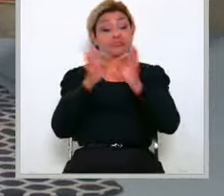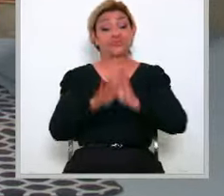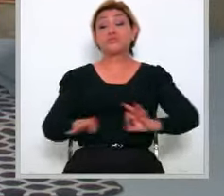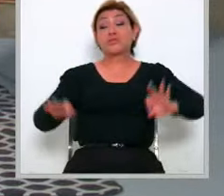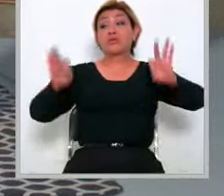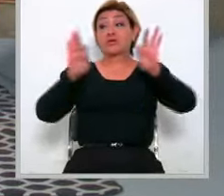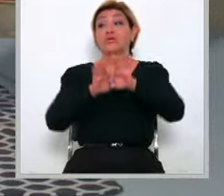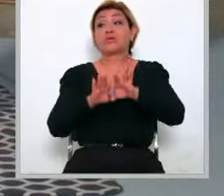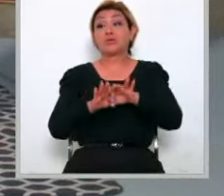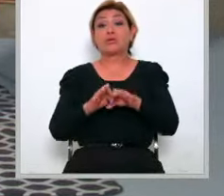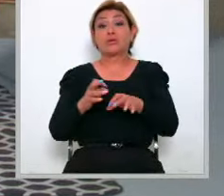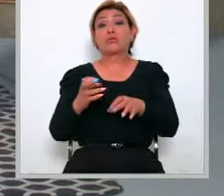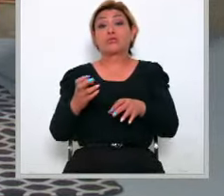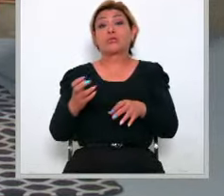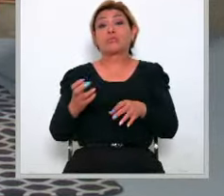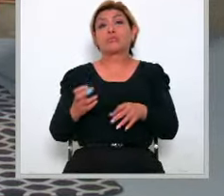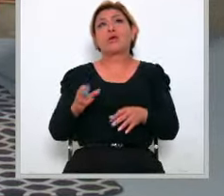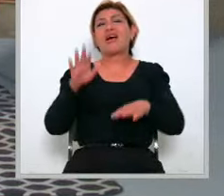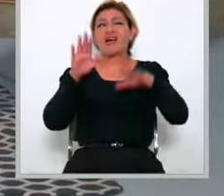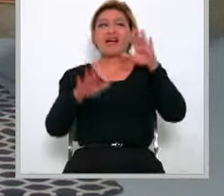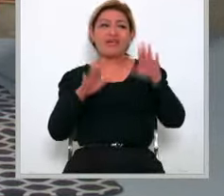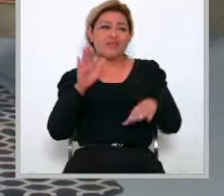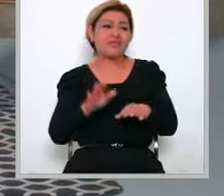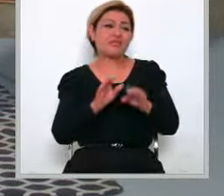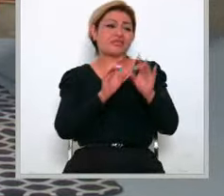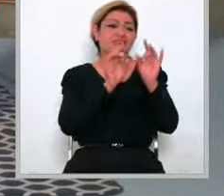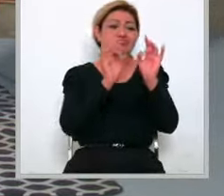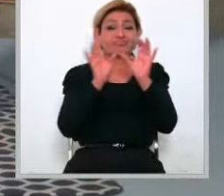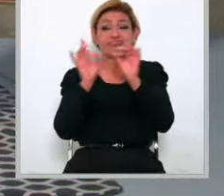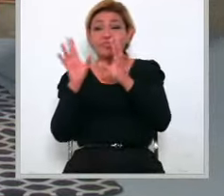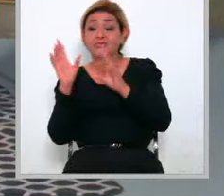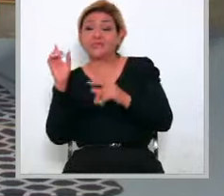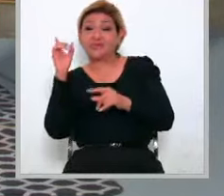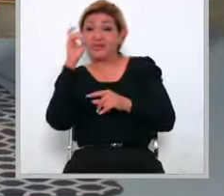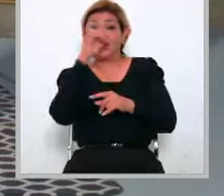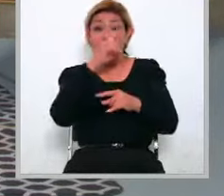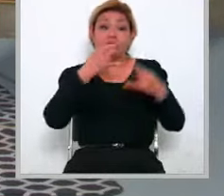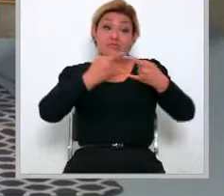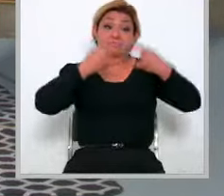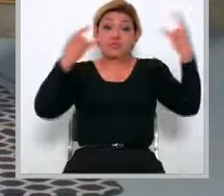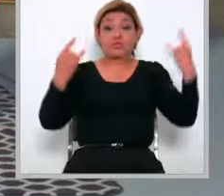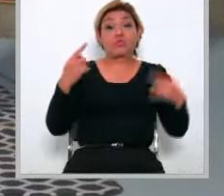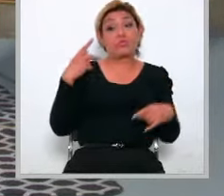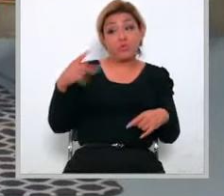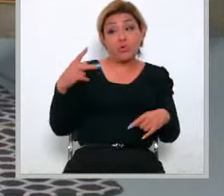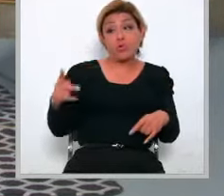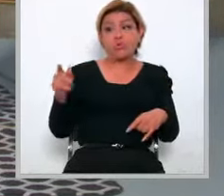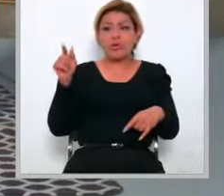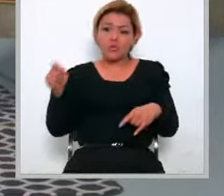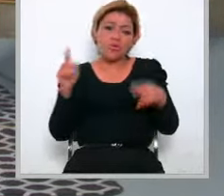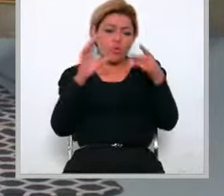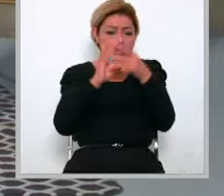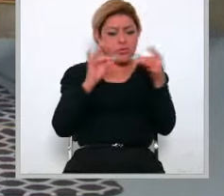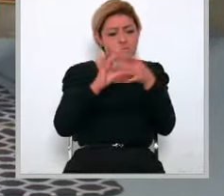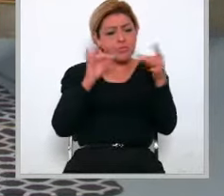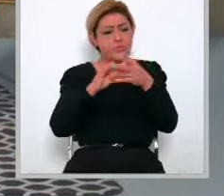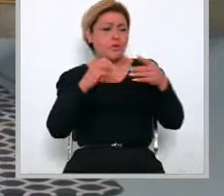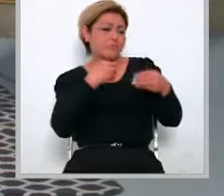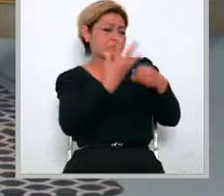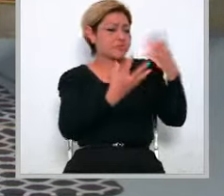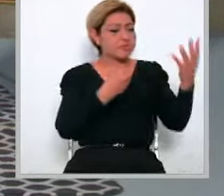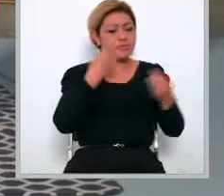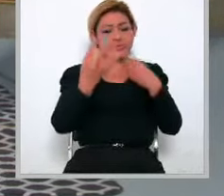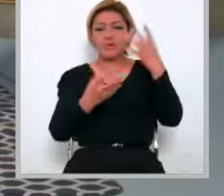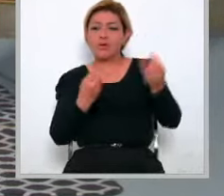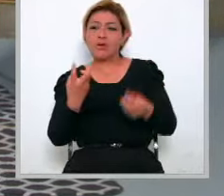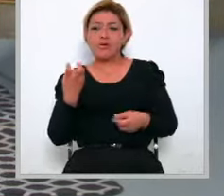como comentas, creo que de repente hablar de situaciones es un acto también de bastante valentía, y al momento de compartirlo con otras generaciones, con contextos en los